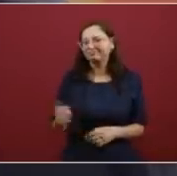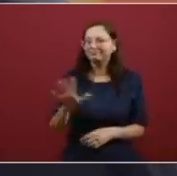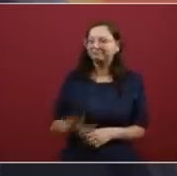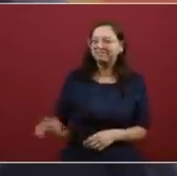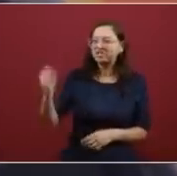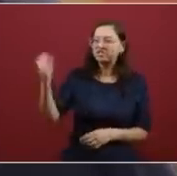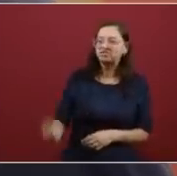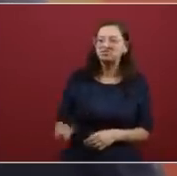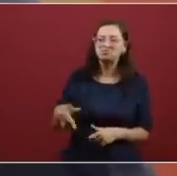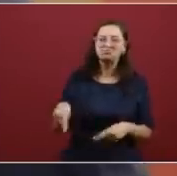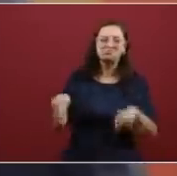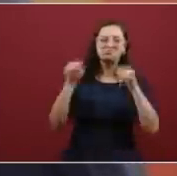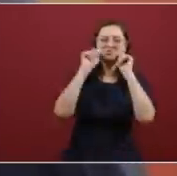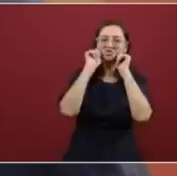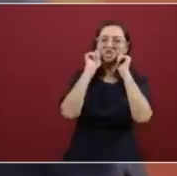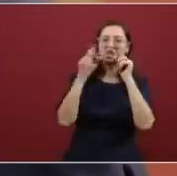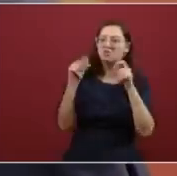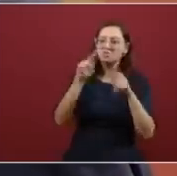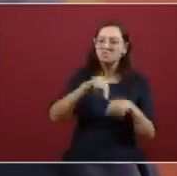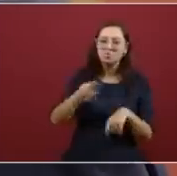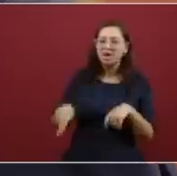Lo que hicieron fue